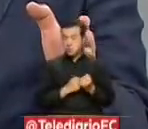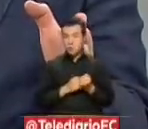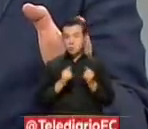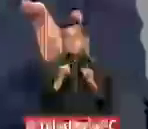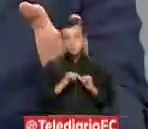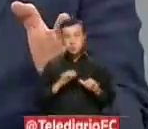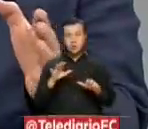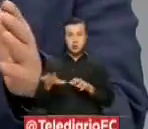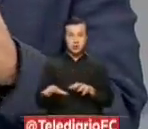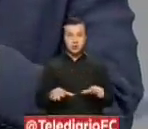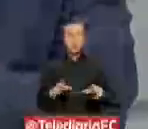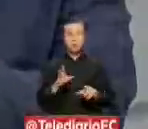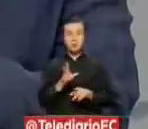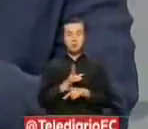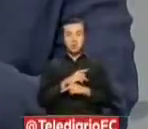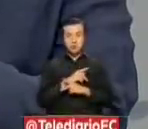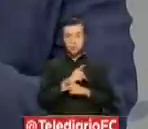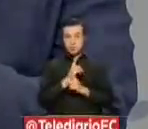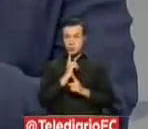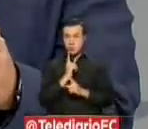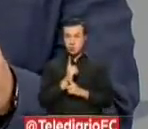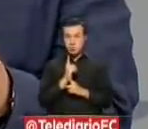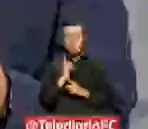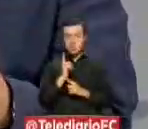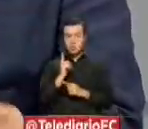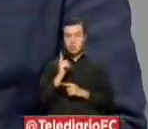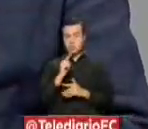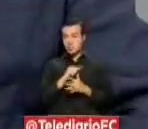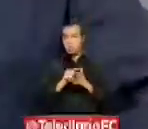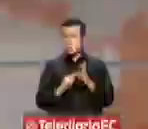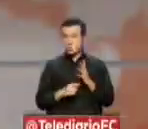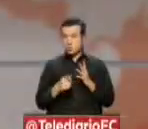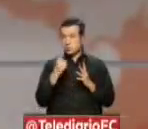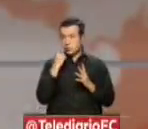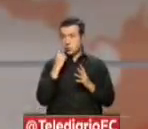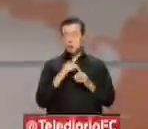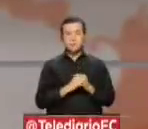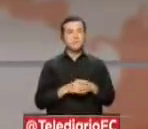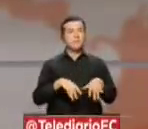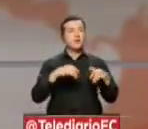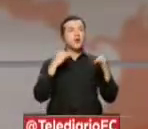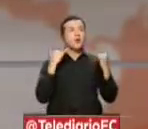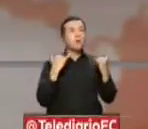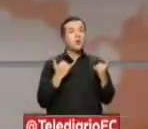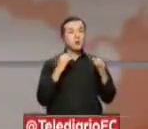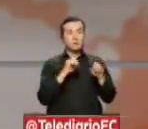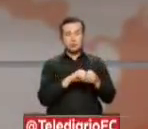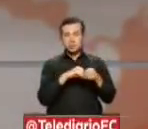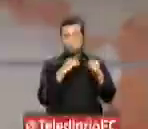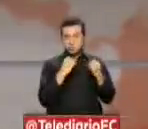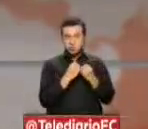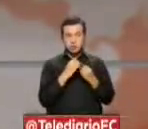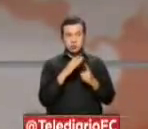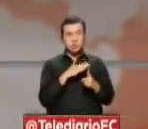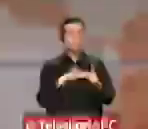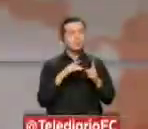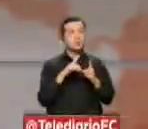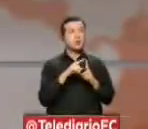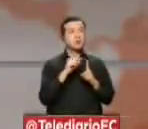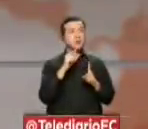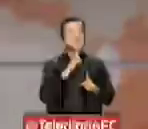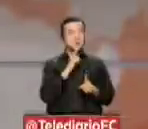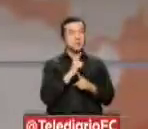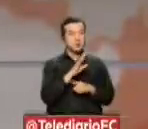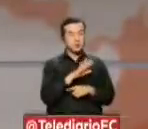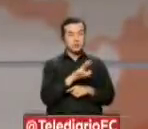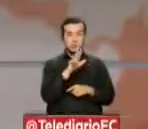financiar actividades productivas y qué tanto el consumo? En este momento, las organizaciones del sector financiero